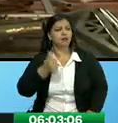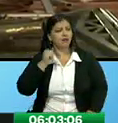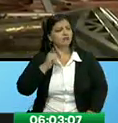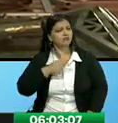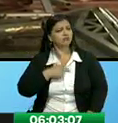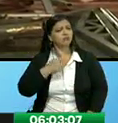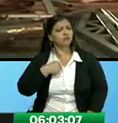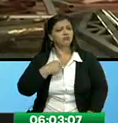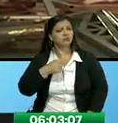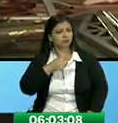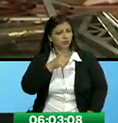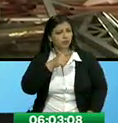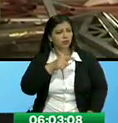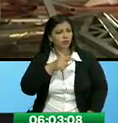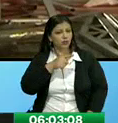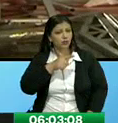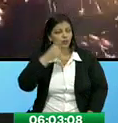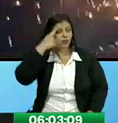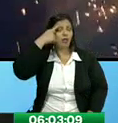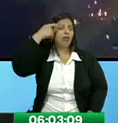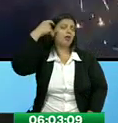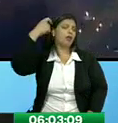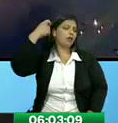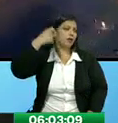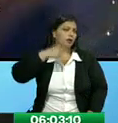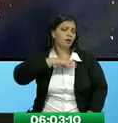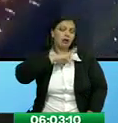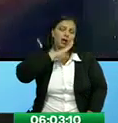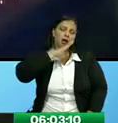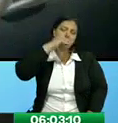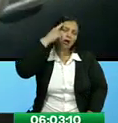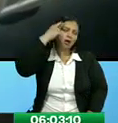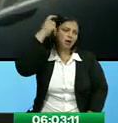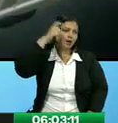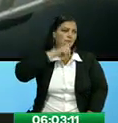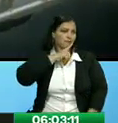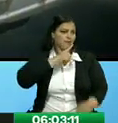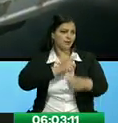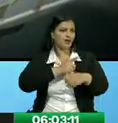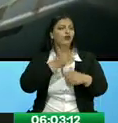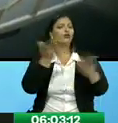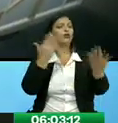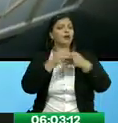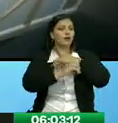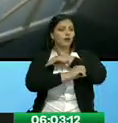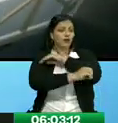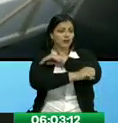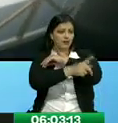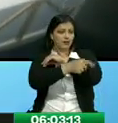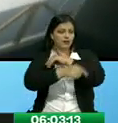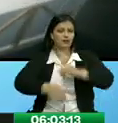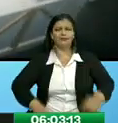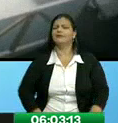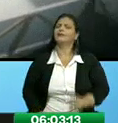la gente que quiere ir a visitar allá. Quiere ir, pero hace rato. Entonces, y justamente ya me levanté así,